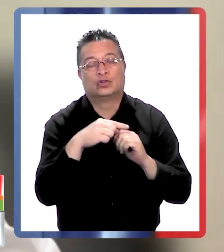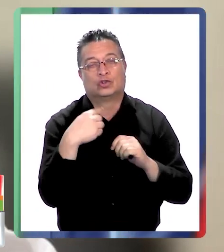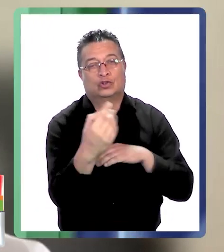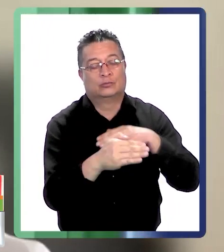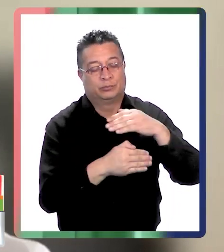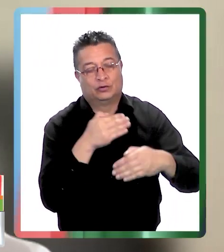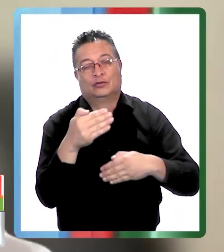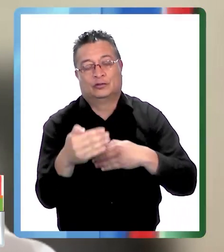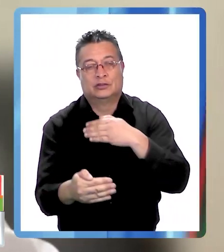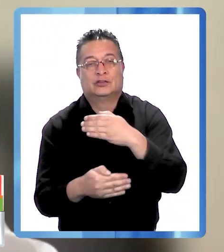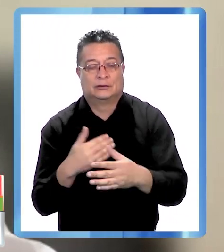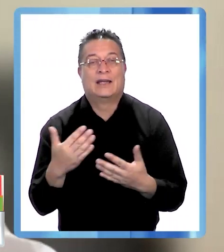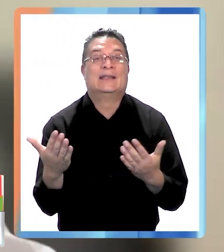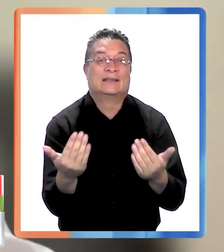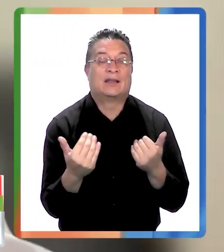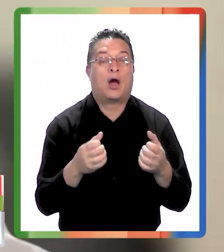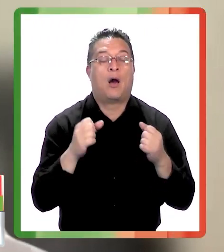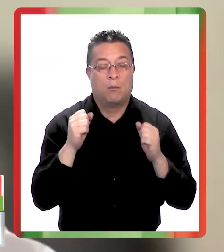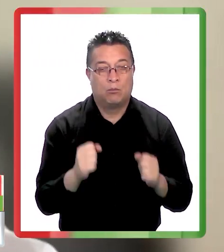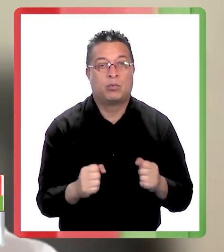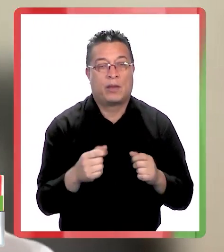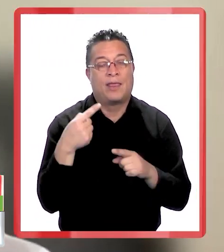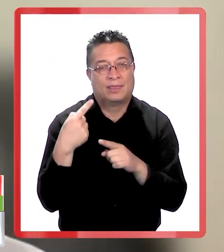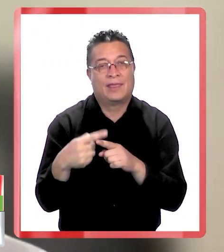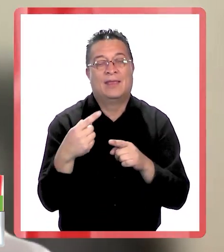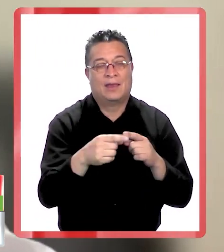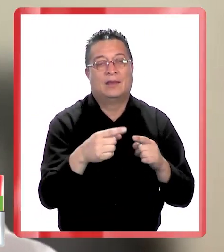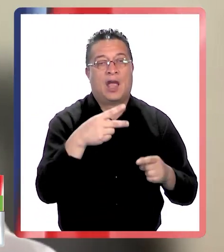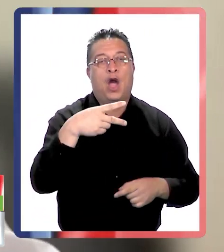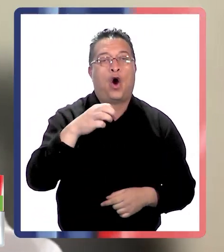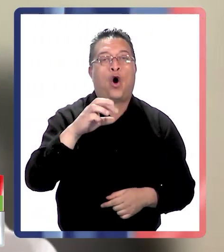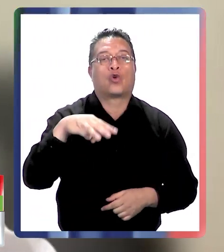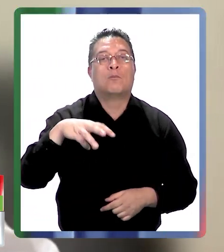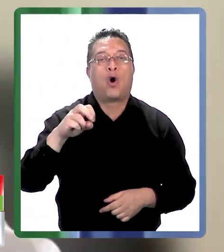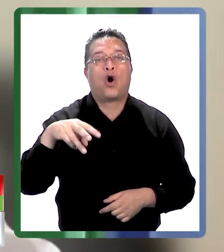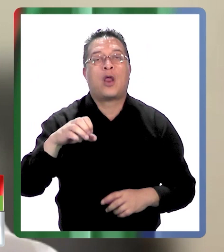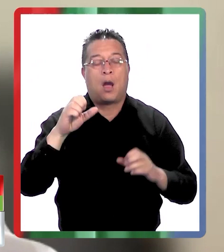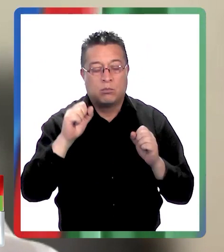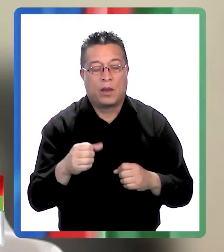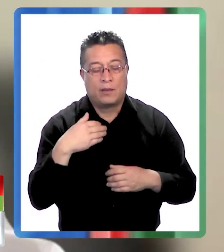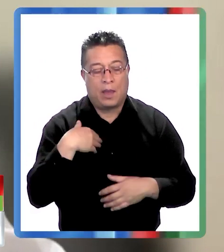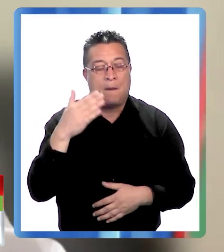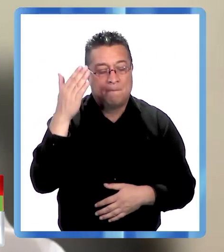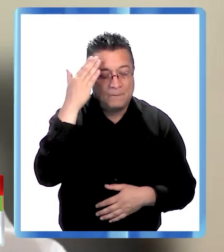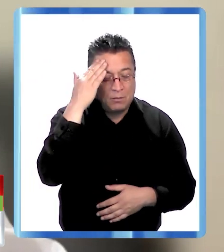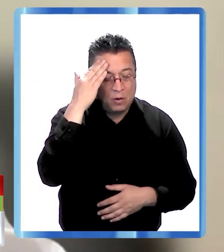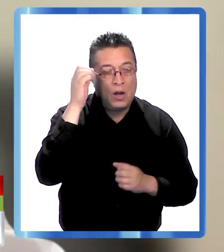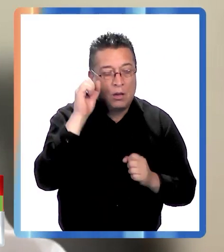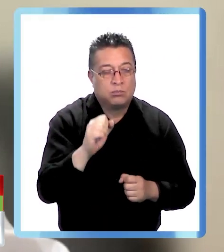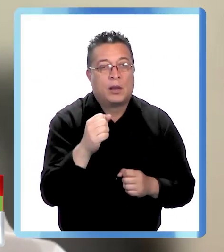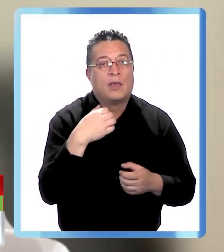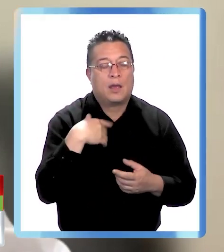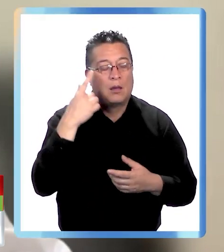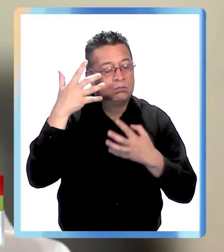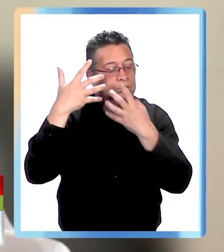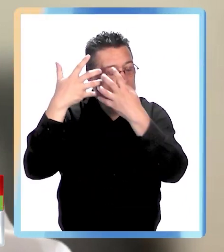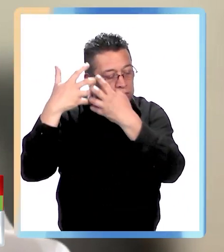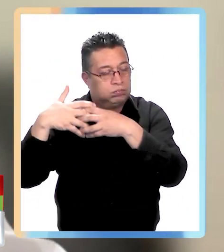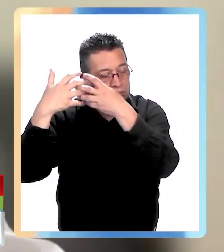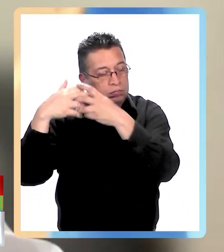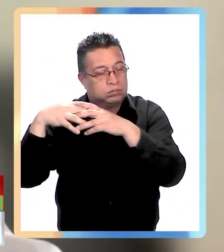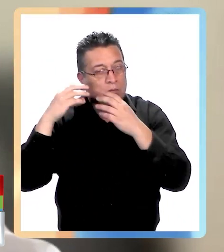estos procesos necesarios para generar las distintas hormonas, para poder fijar la memoria y para hacer todos los otros procesos